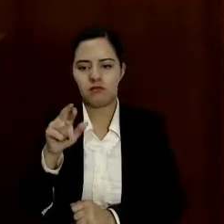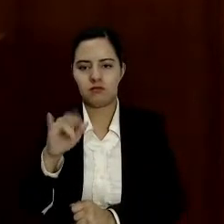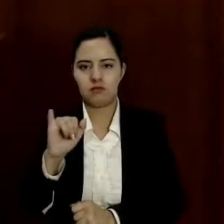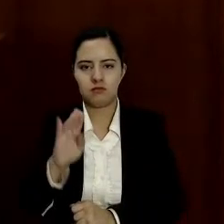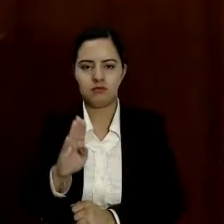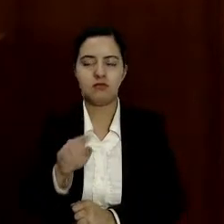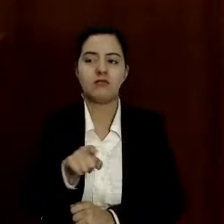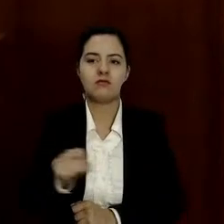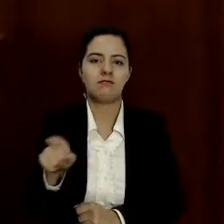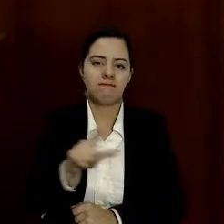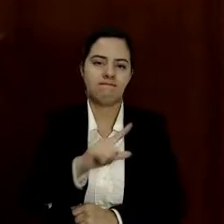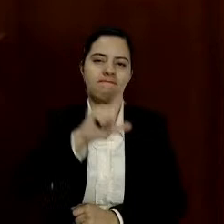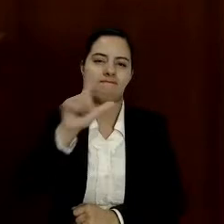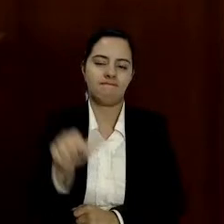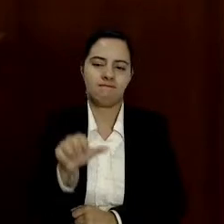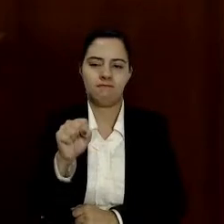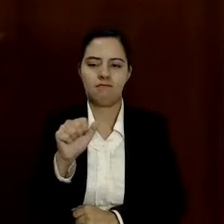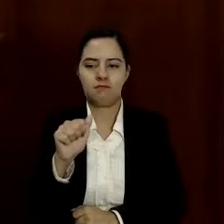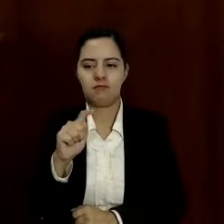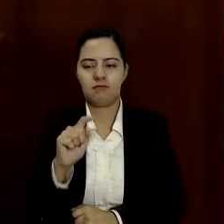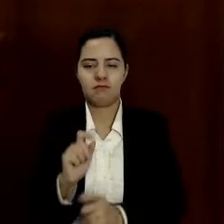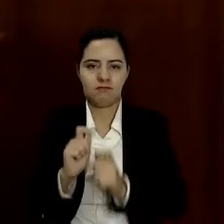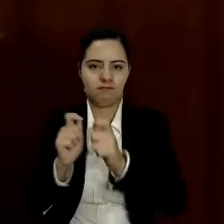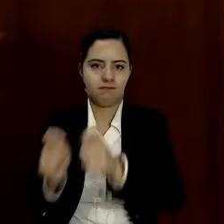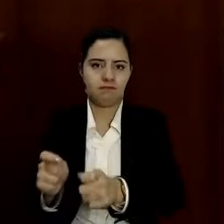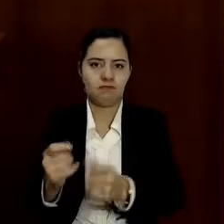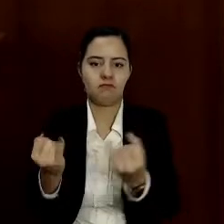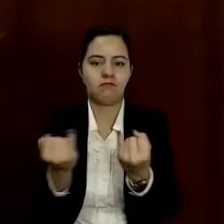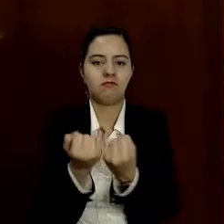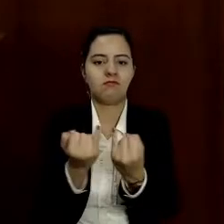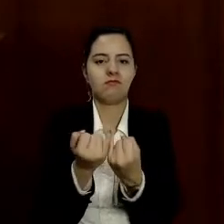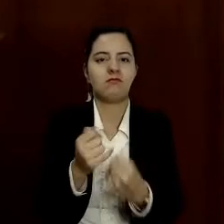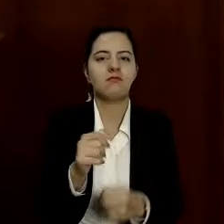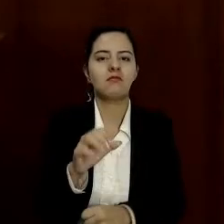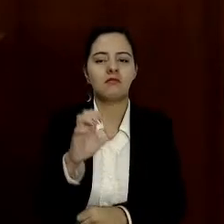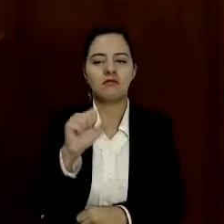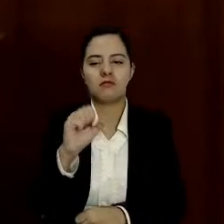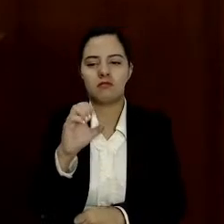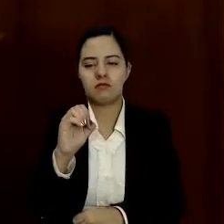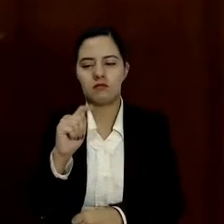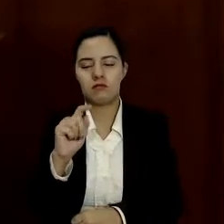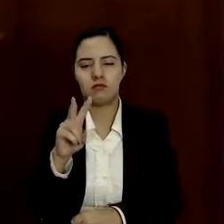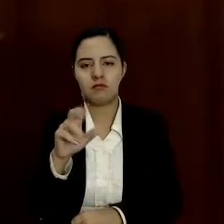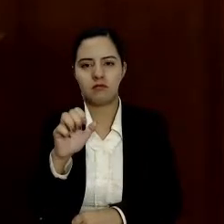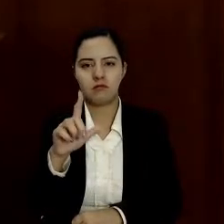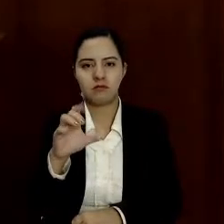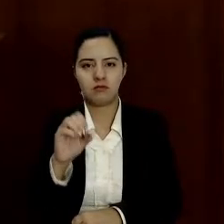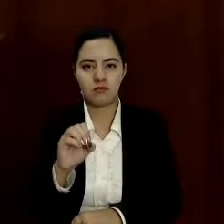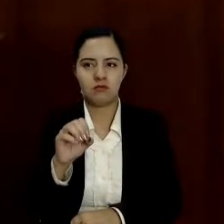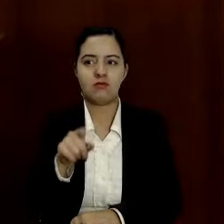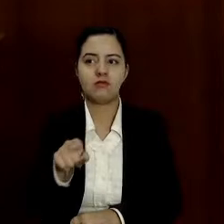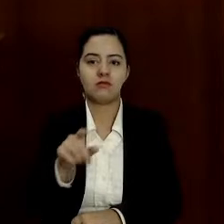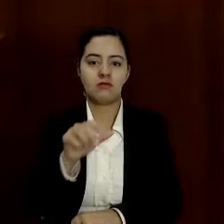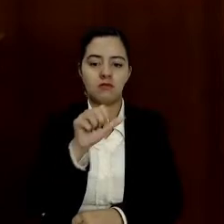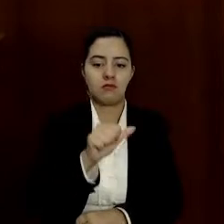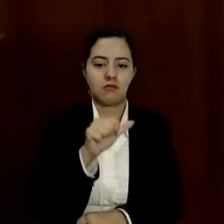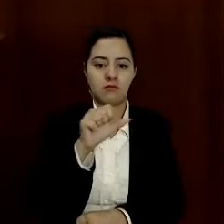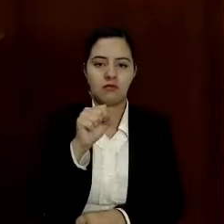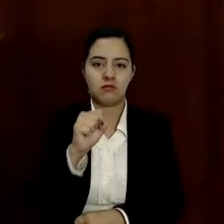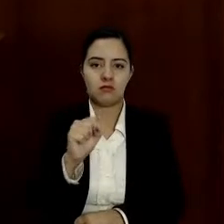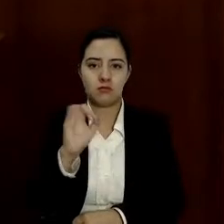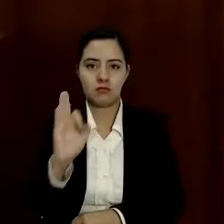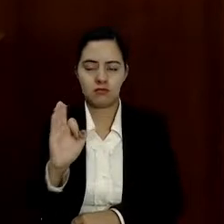Hacienda, Osvaldo Santín Quirós en el SAT, a quien la ASF pidió docenas